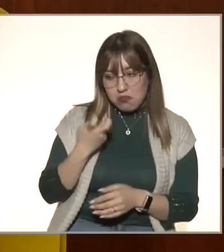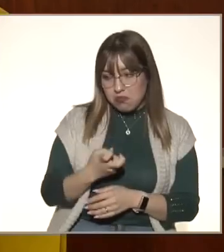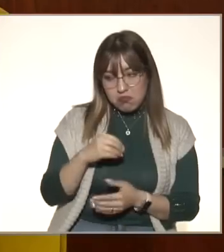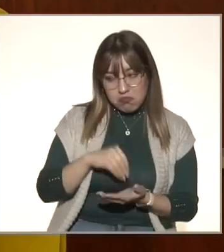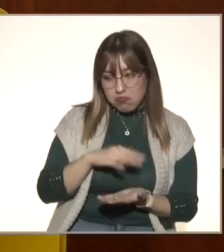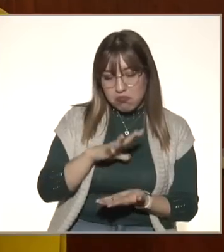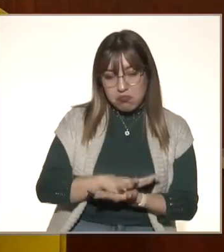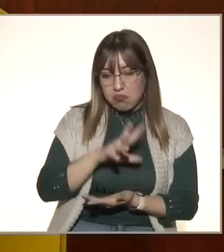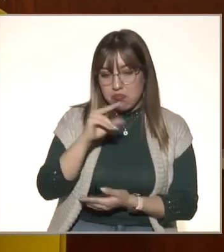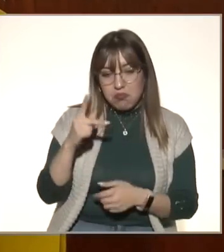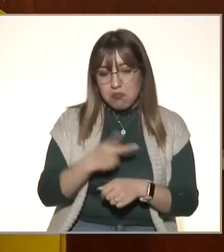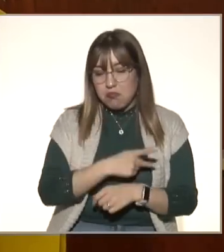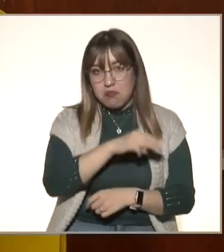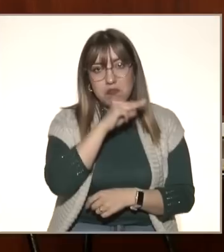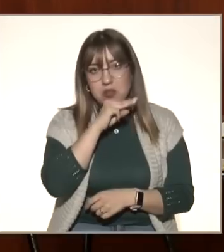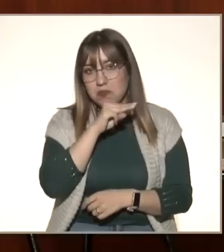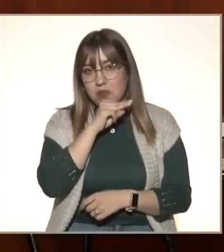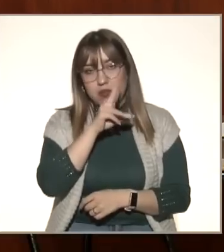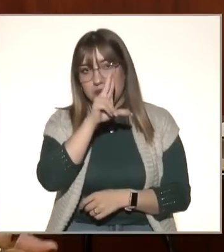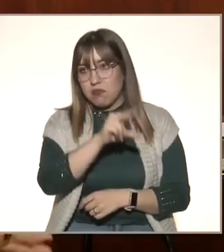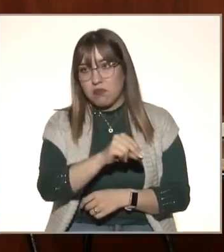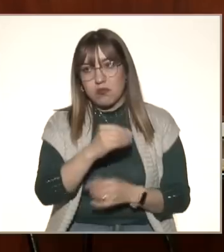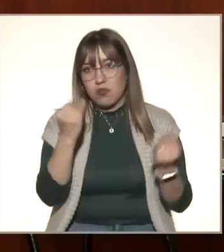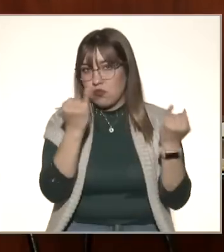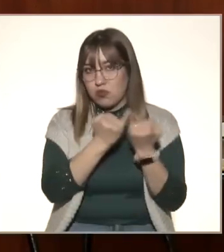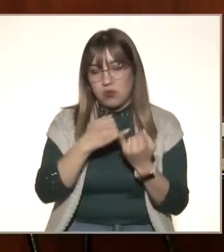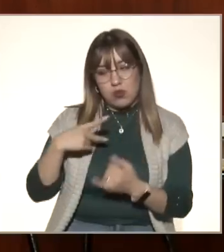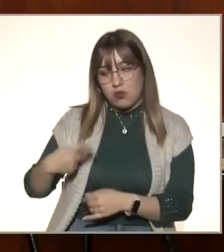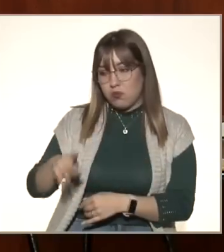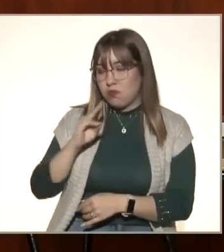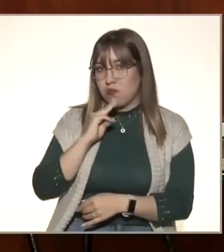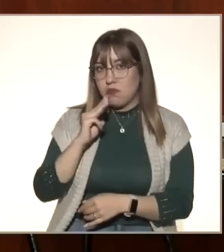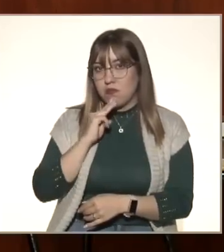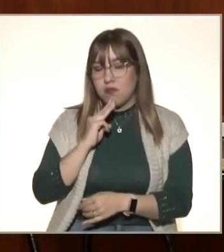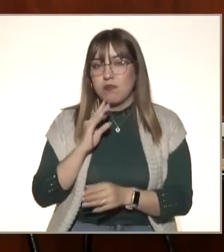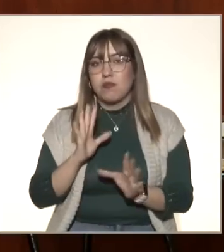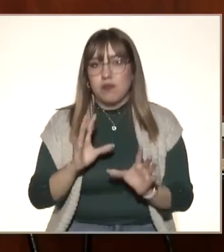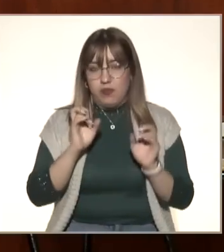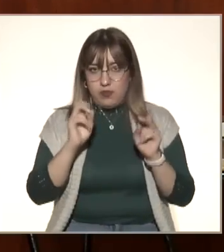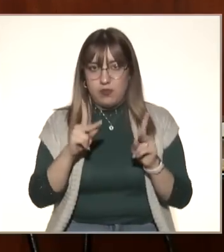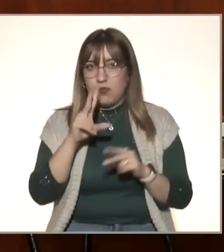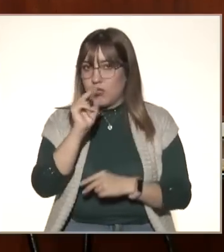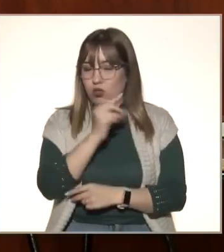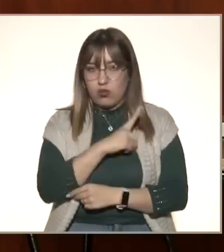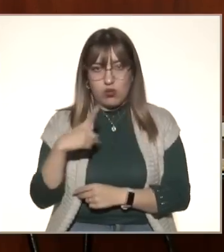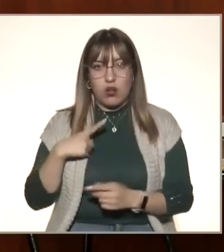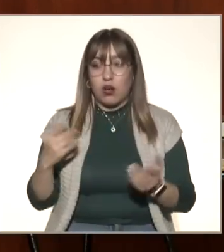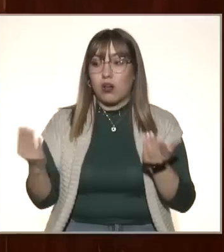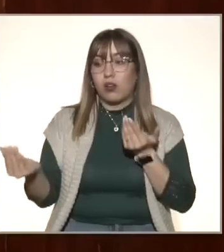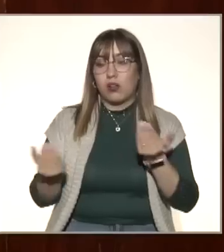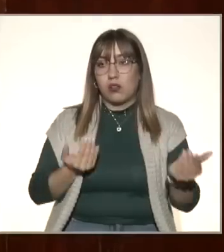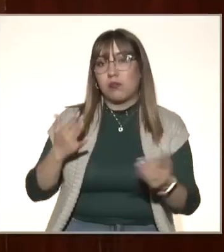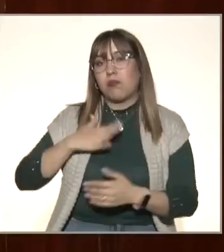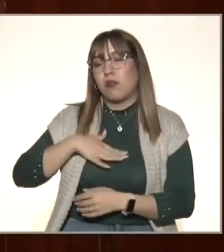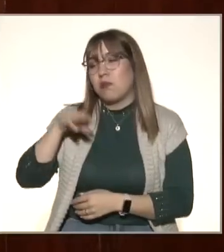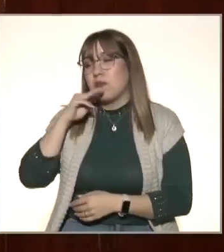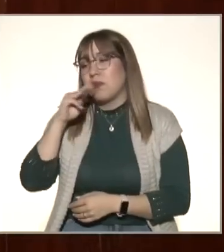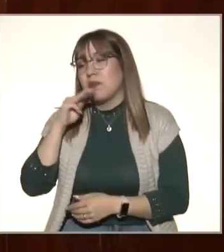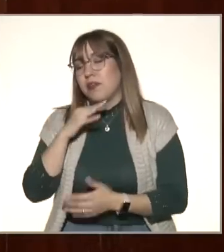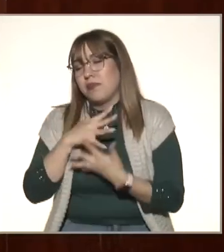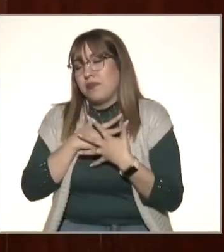¿no? Porque mi mamá no es así, no es como la tuya, entonces tampoco hagamos comparaciones, ¿no? Porque Sí, claro. mi mamita linda y la suegra